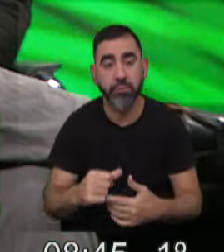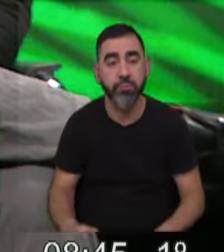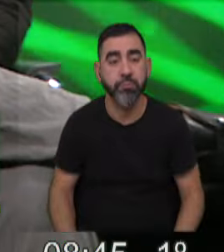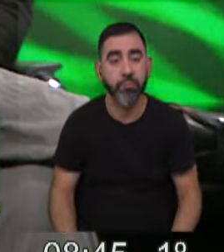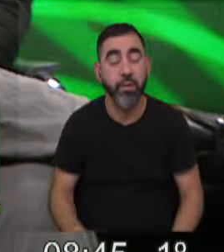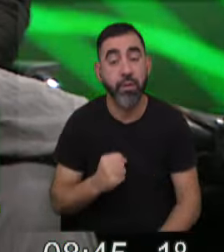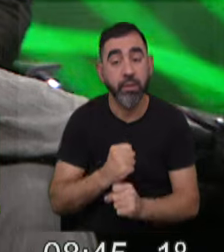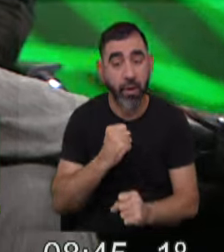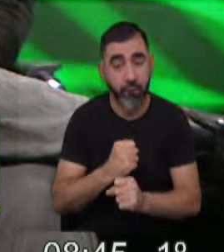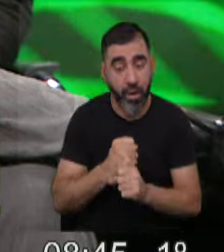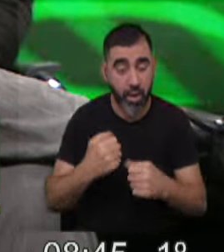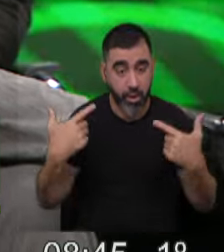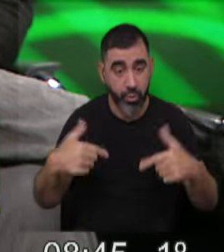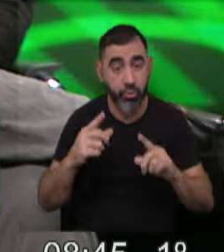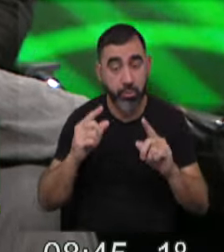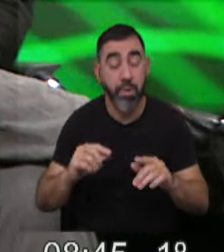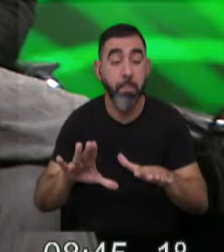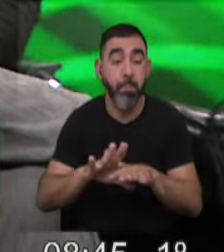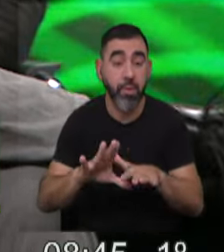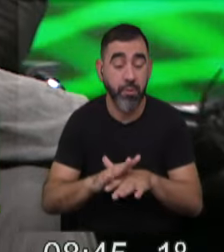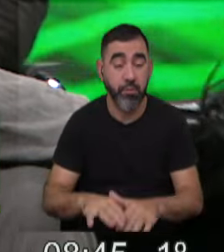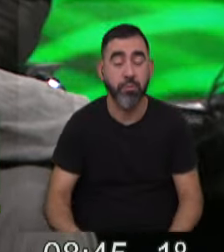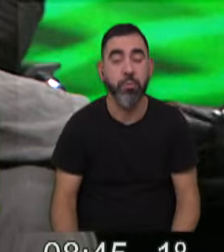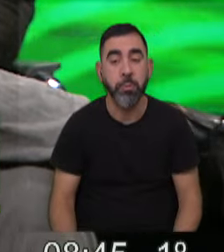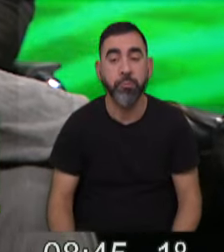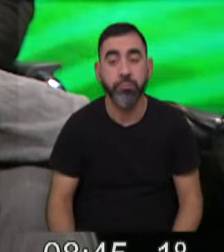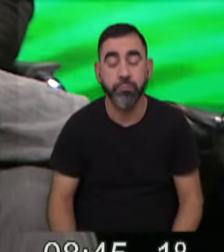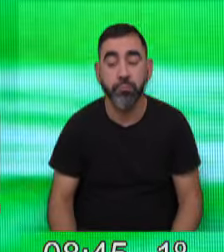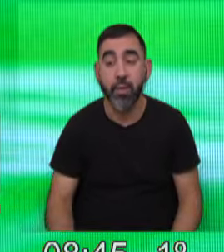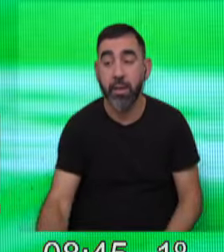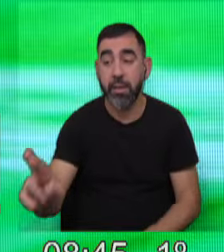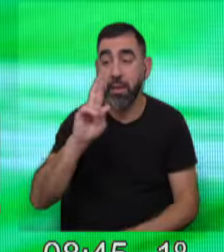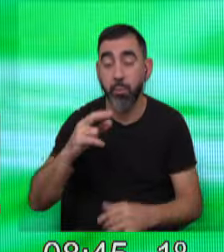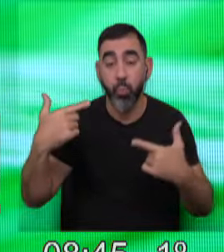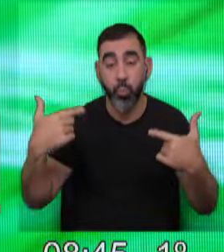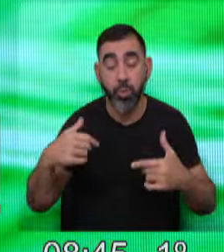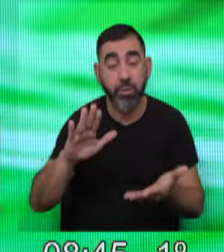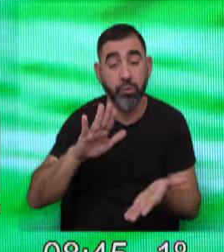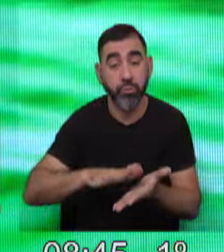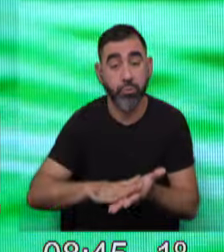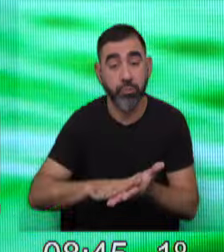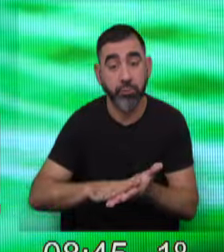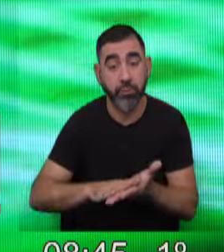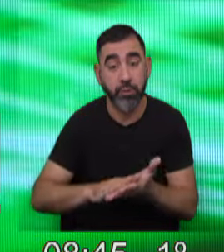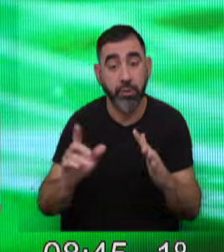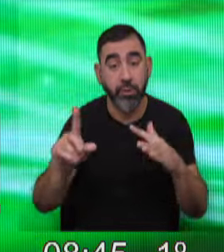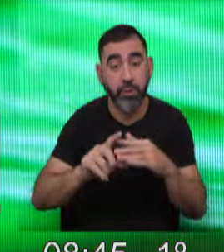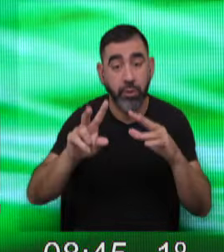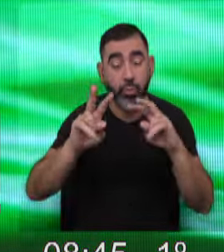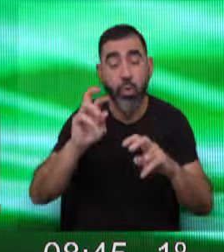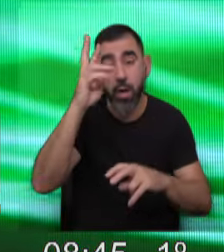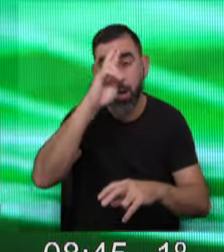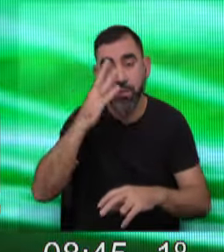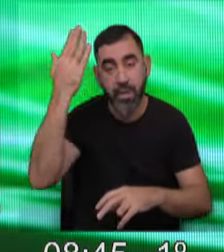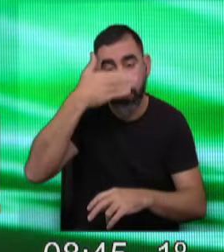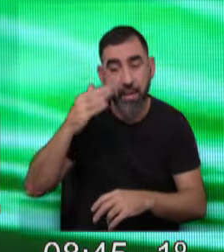de Trabajo y Seguridad Social, también, y el MIDES. Bien. La respuesta de estos ministerios respecto a la inclusión de la variable étnico-racial, es decir,